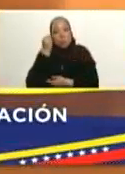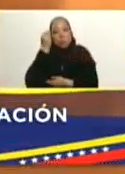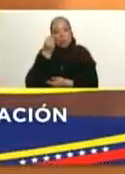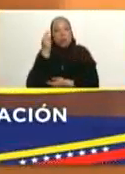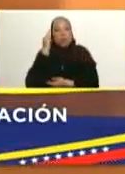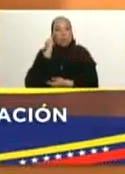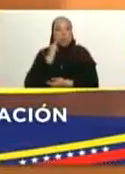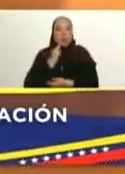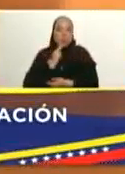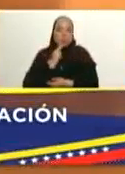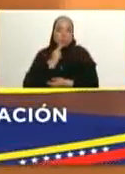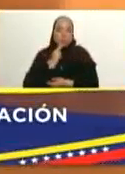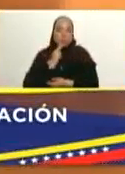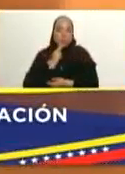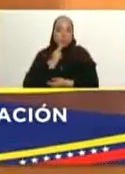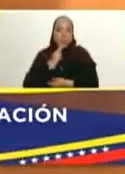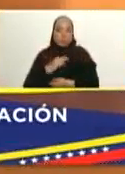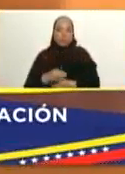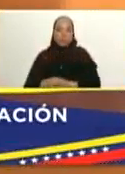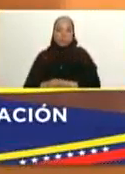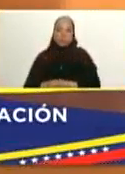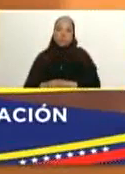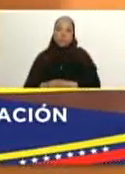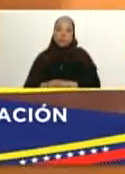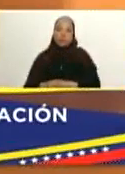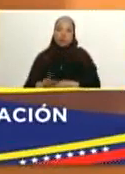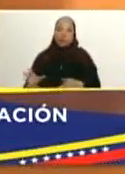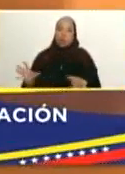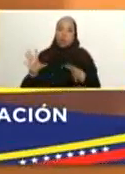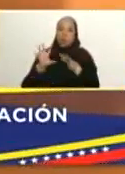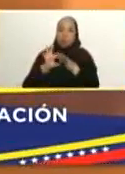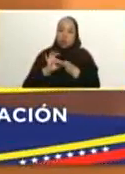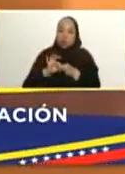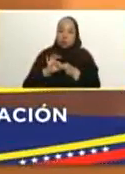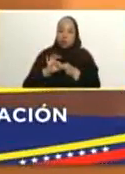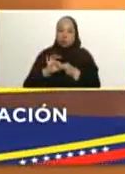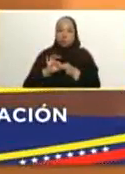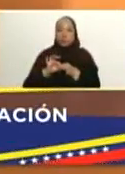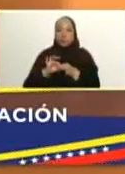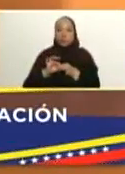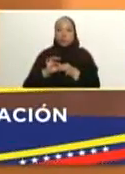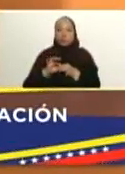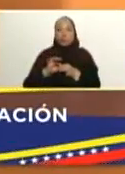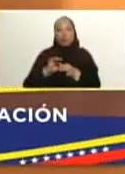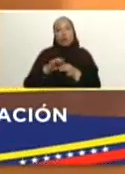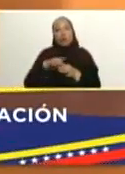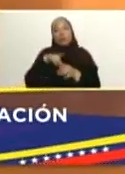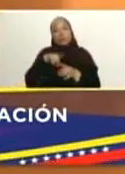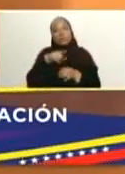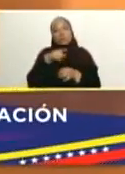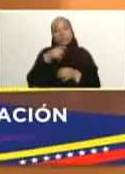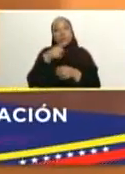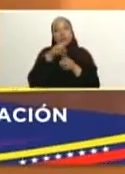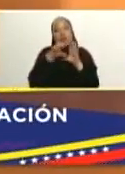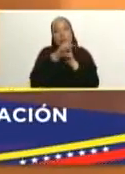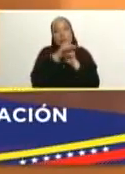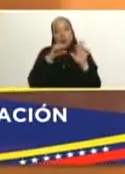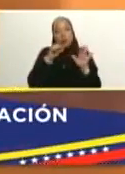de la patria grande. Aquí, unidos, como lo dice en el